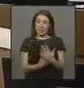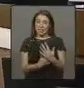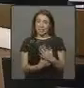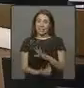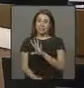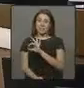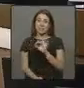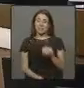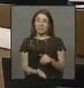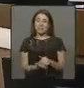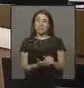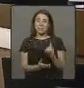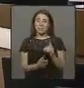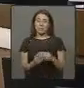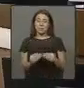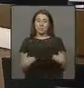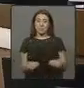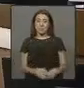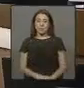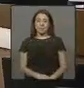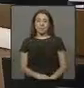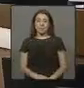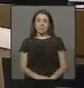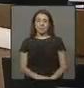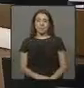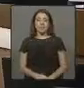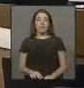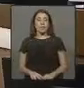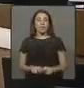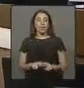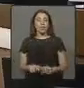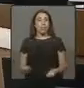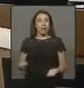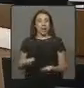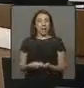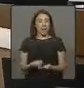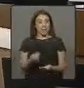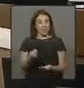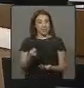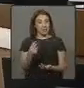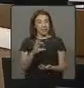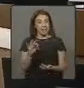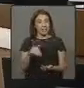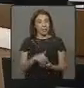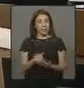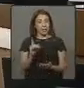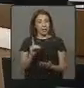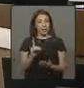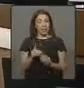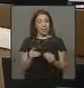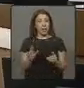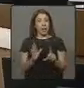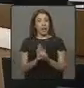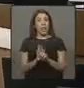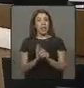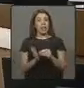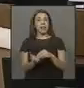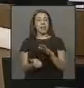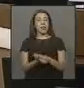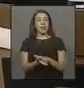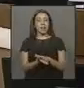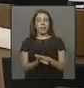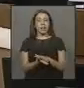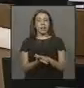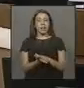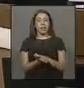de $500 millones y como fondo y financiamiento de estos $500 millones la ley reservada del cobre.